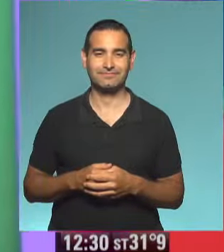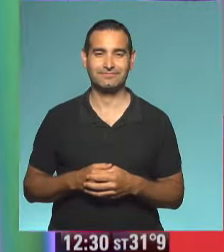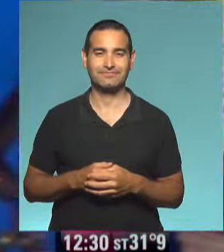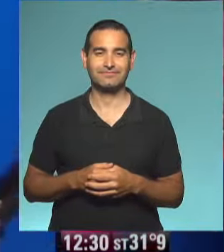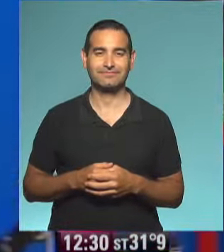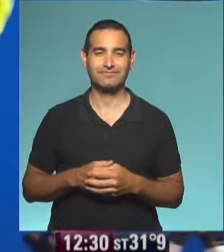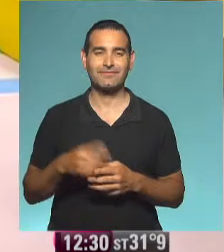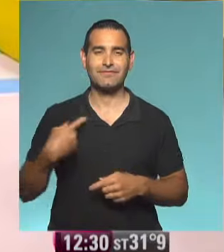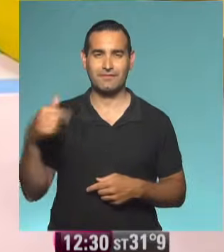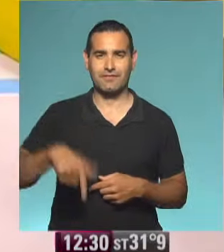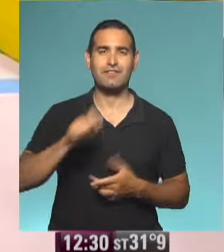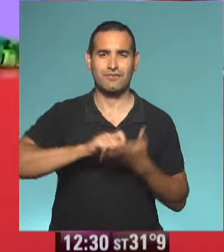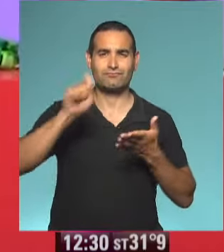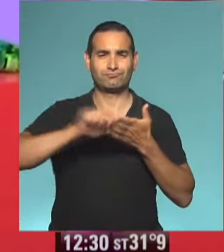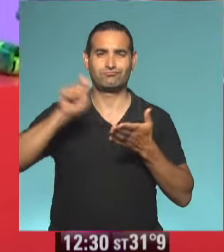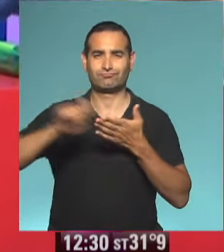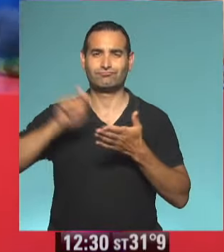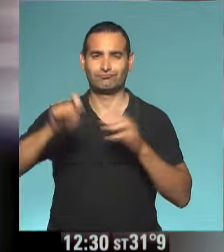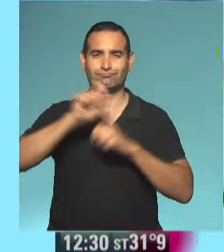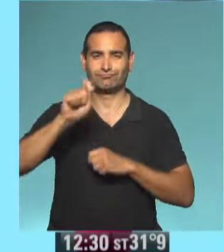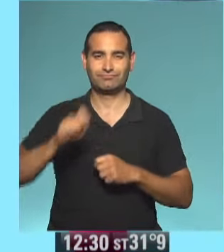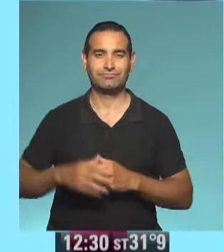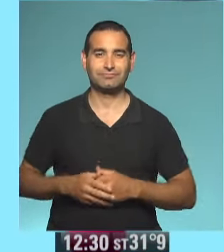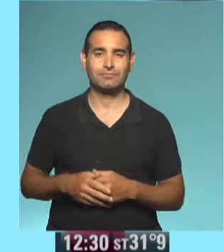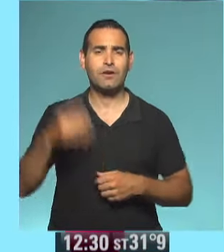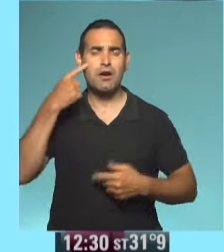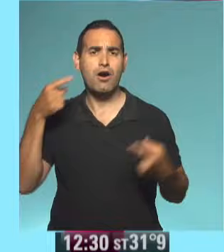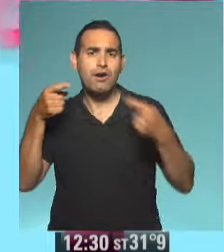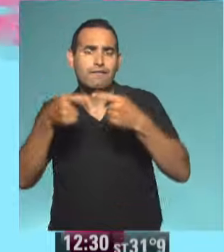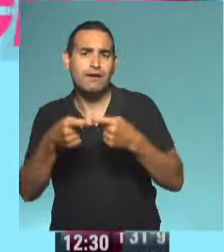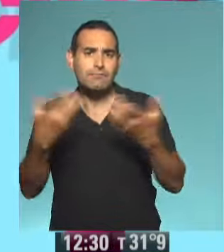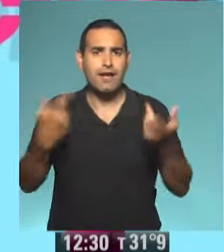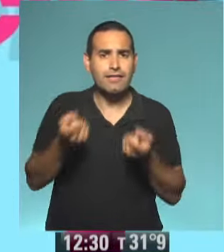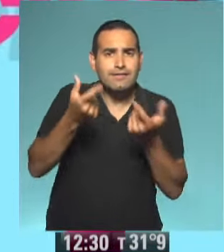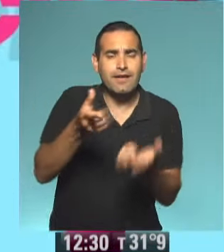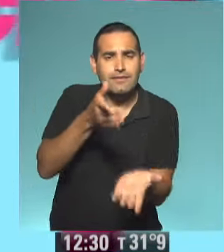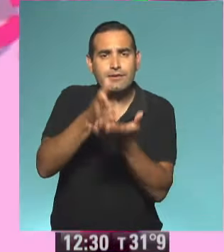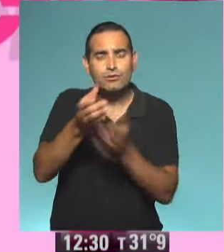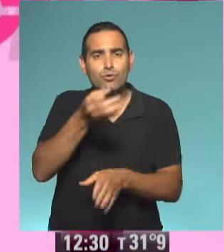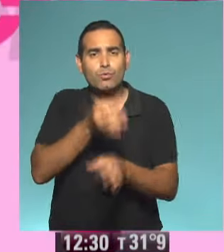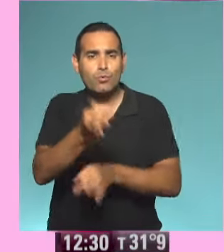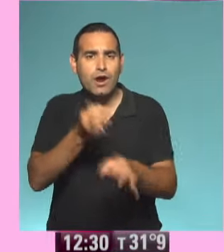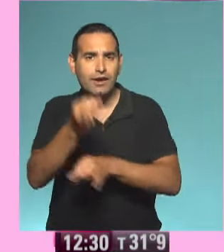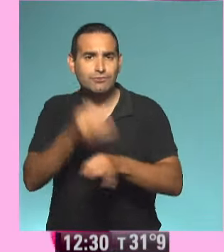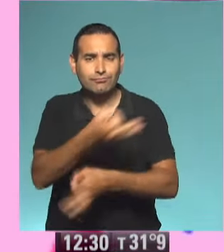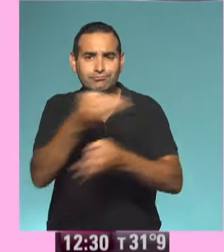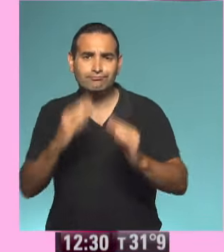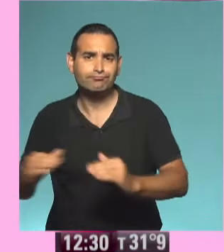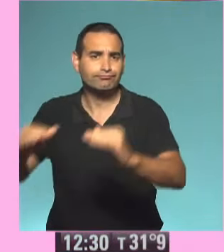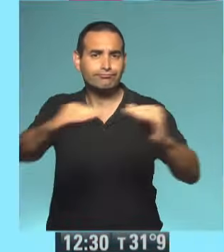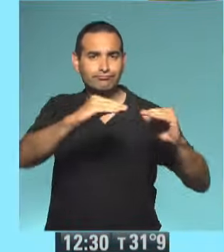Y escribe el pizarrón. El objetivo fue garantizar el derecho a la educación de manera